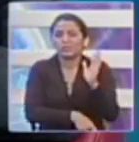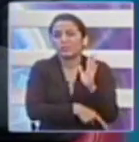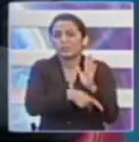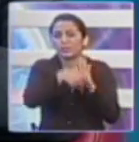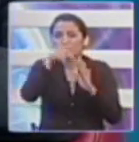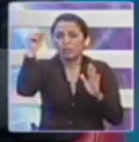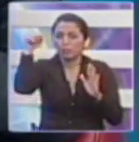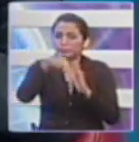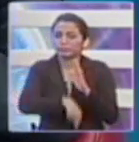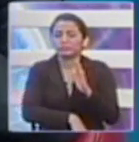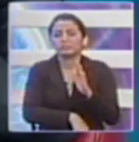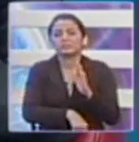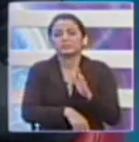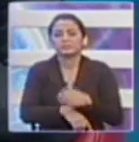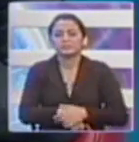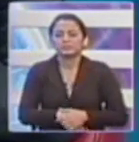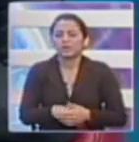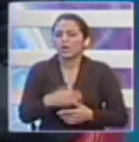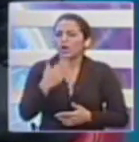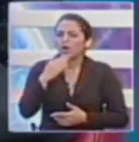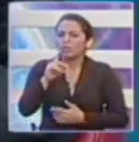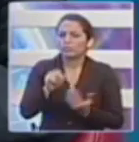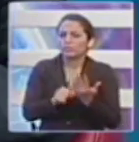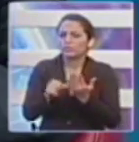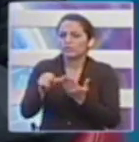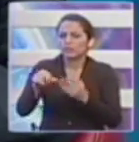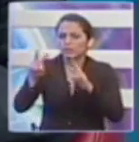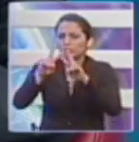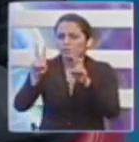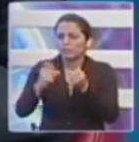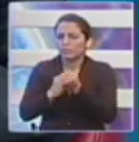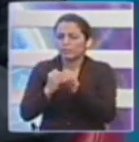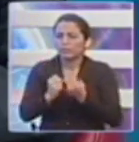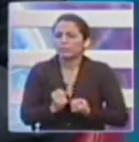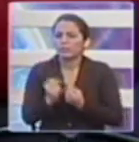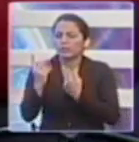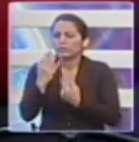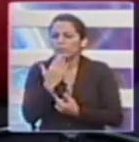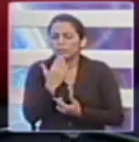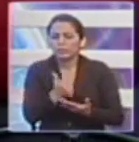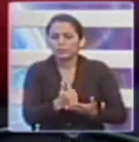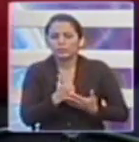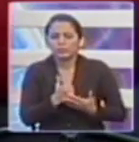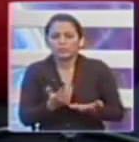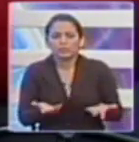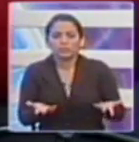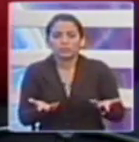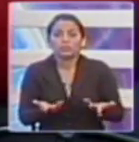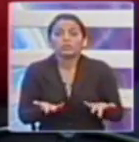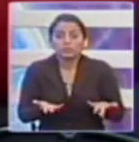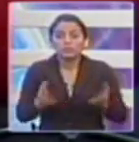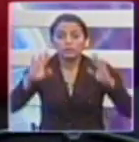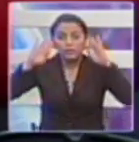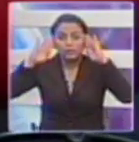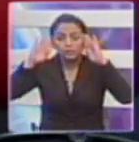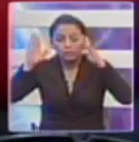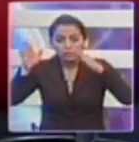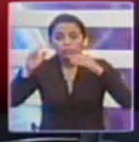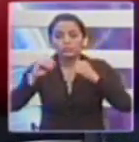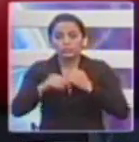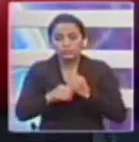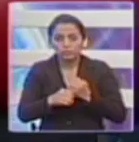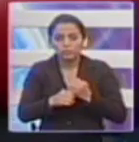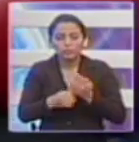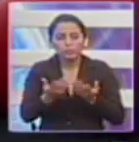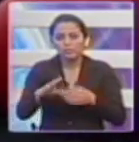la diferencia, el tener un ministerio del migrante y el no tenerlo? De que los migrantes también tenemos que tener atenciones fuera del país. Y para eso están las embajadas,